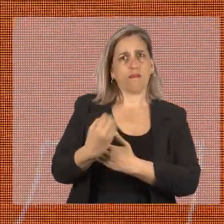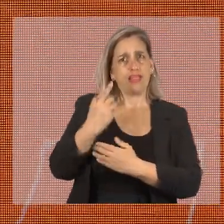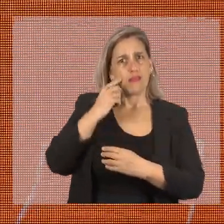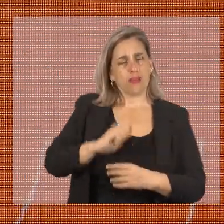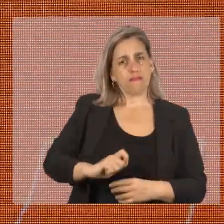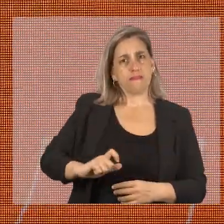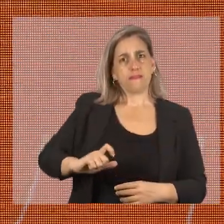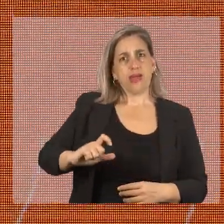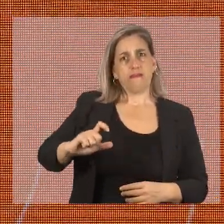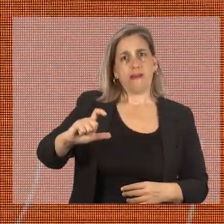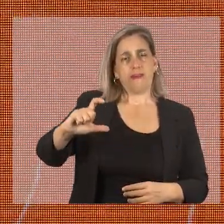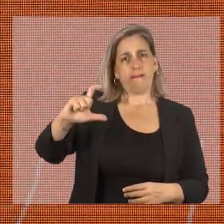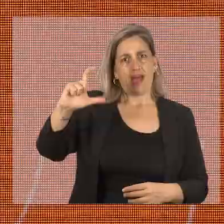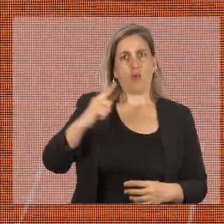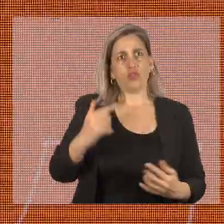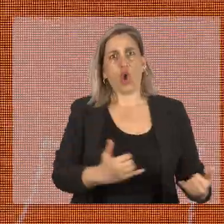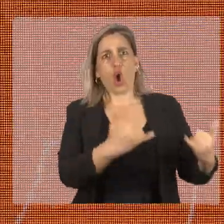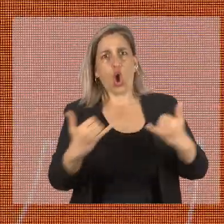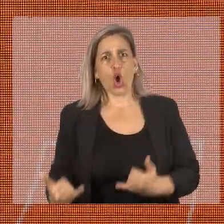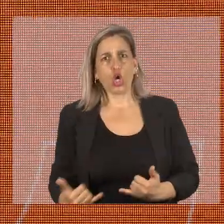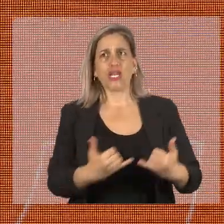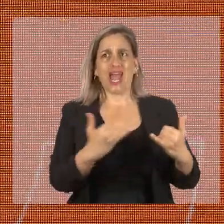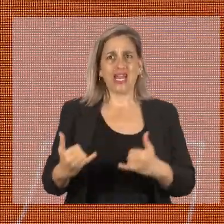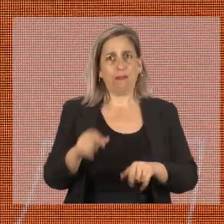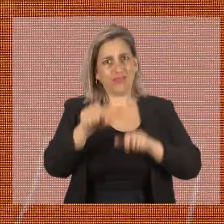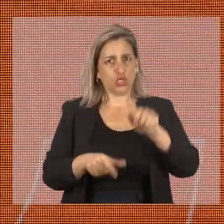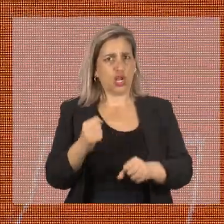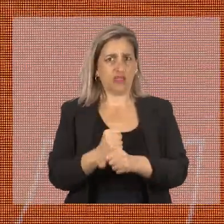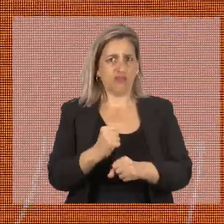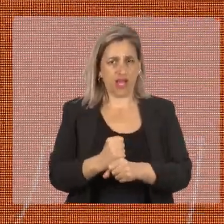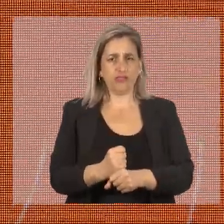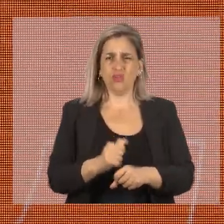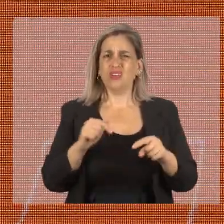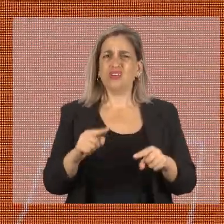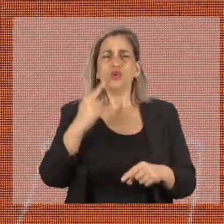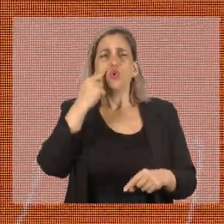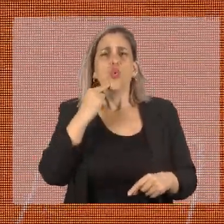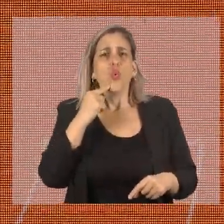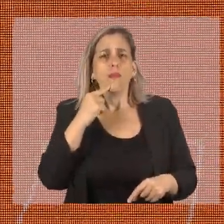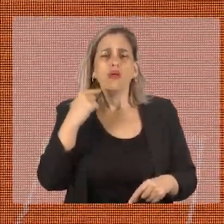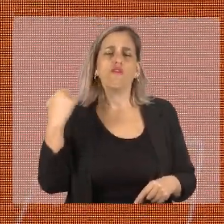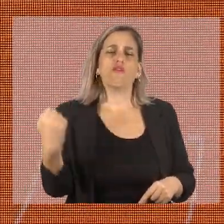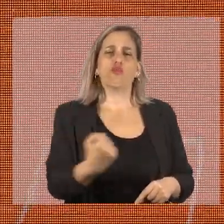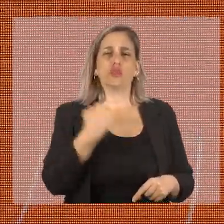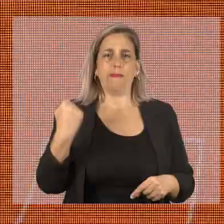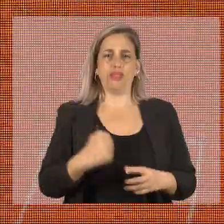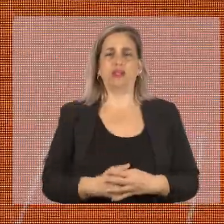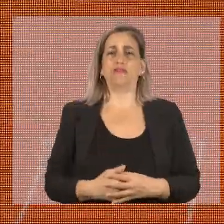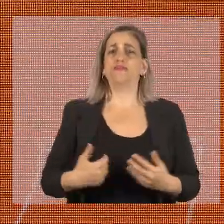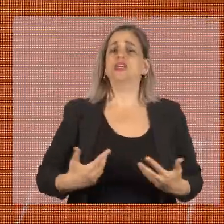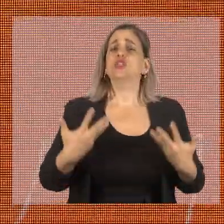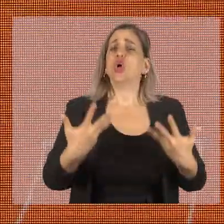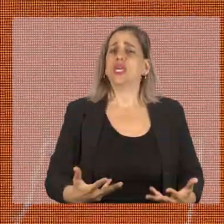mandan para ir viendo cuántos jornales y cuántos jornaleros hay. Todos son números importantes. Y quiero